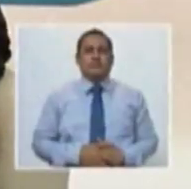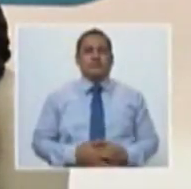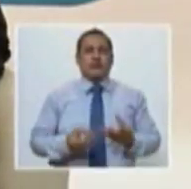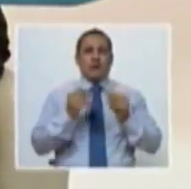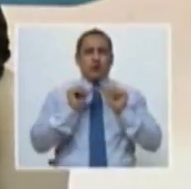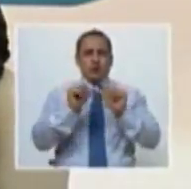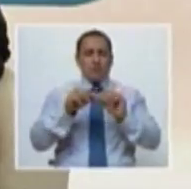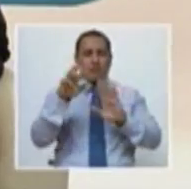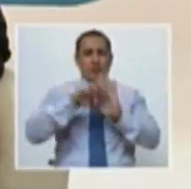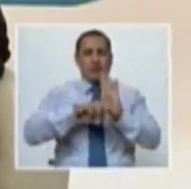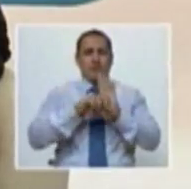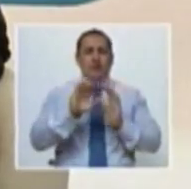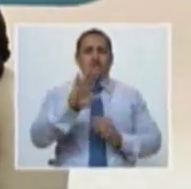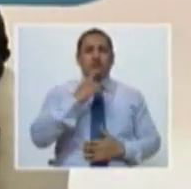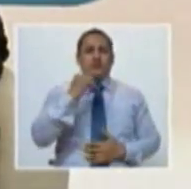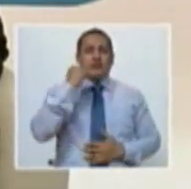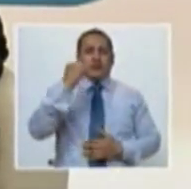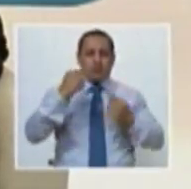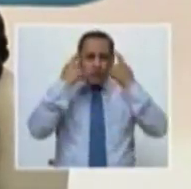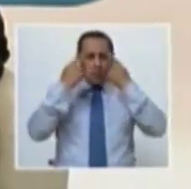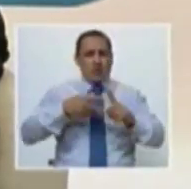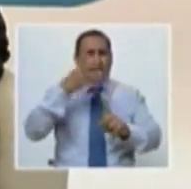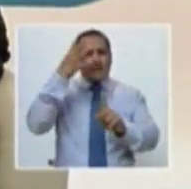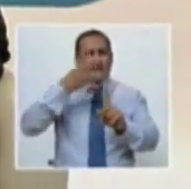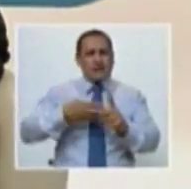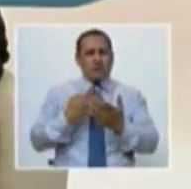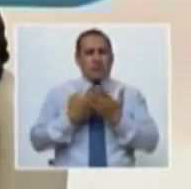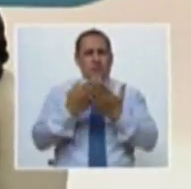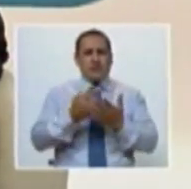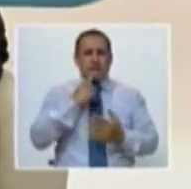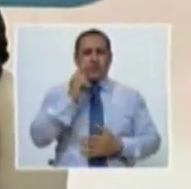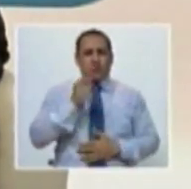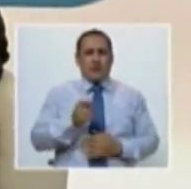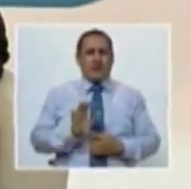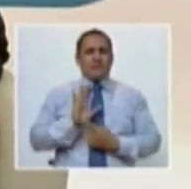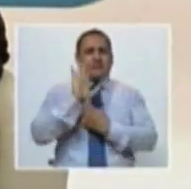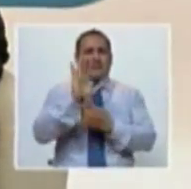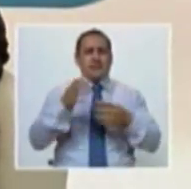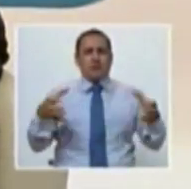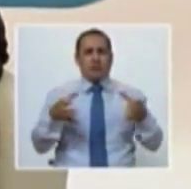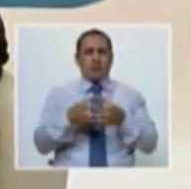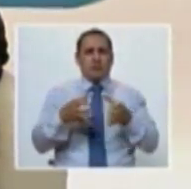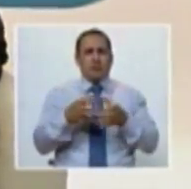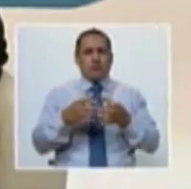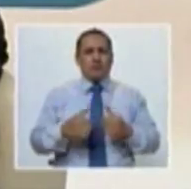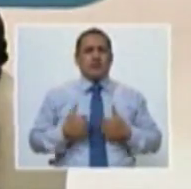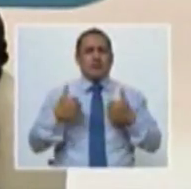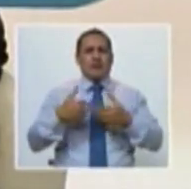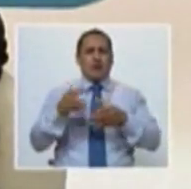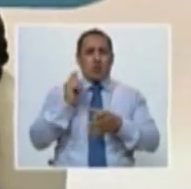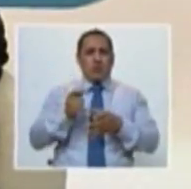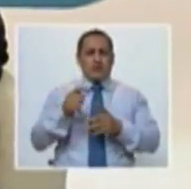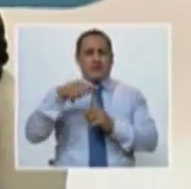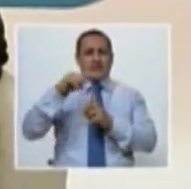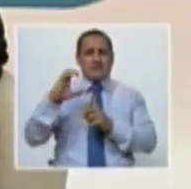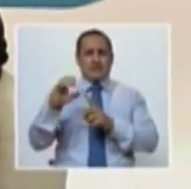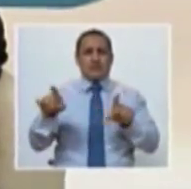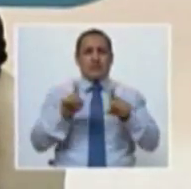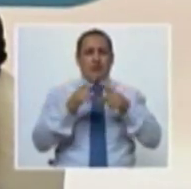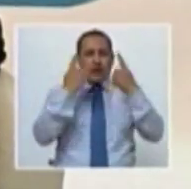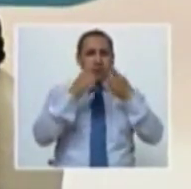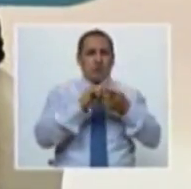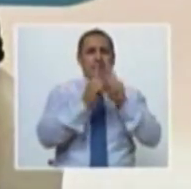Seguimos con el programa Tus Derechos, analizando una sentencia que acaba de emitir el Tribunal Constitucional sobre la ley que reforma la